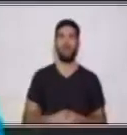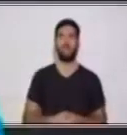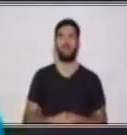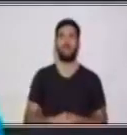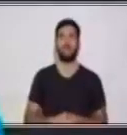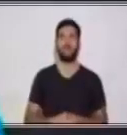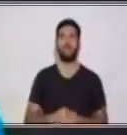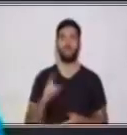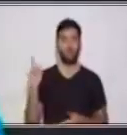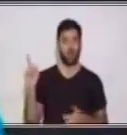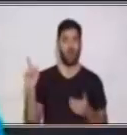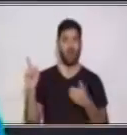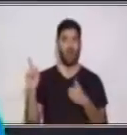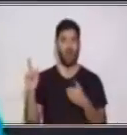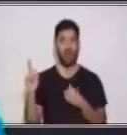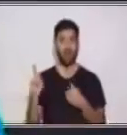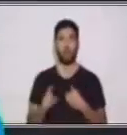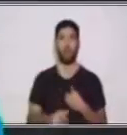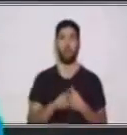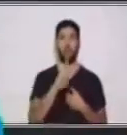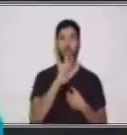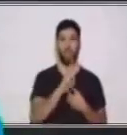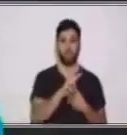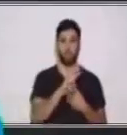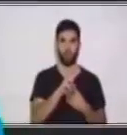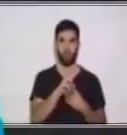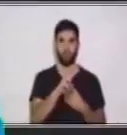y un lado